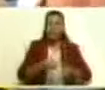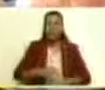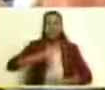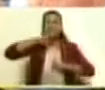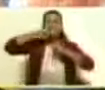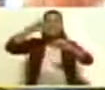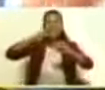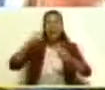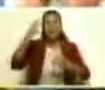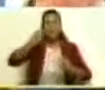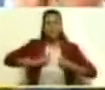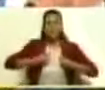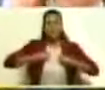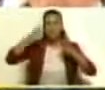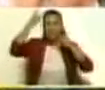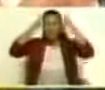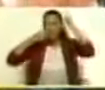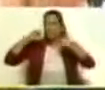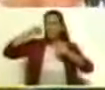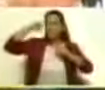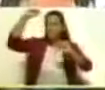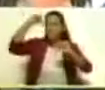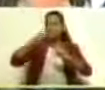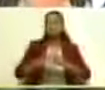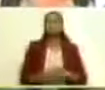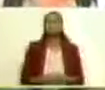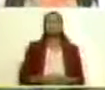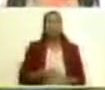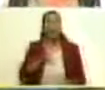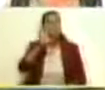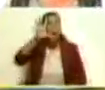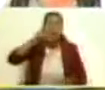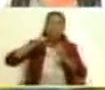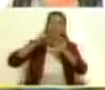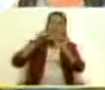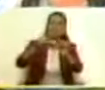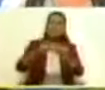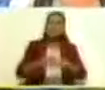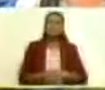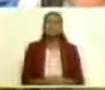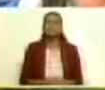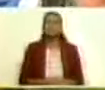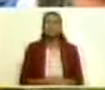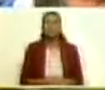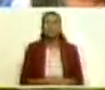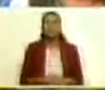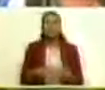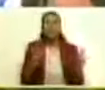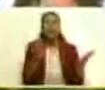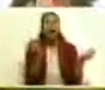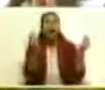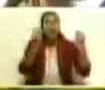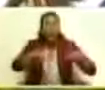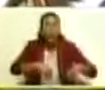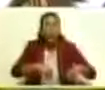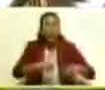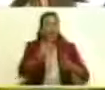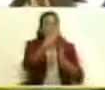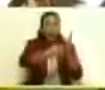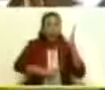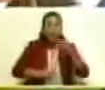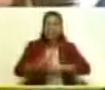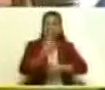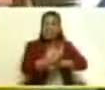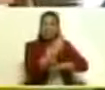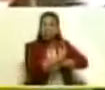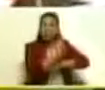mi comandante en jefe! ¡Patria sigue! Dentro de los actuales escenarios de